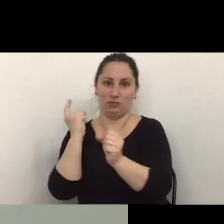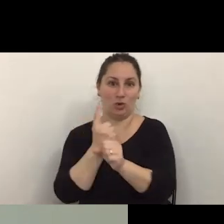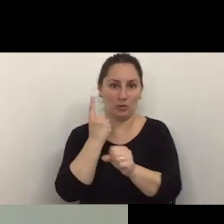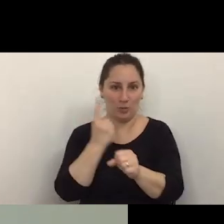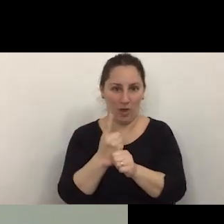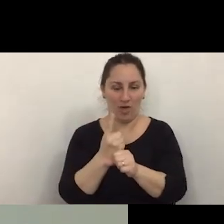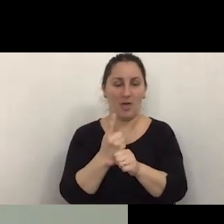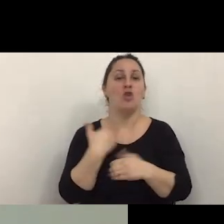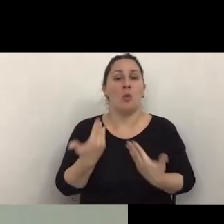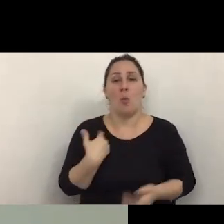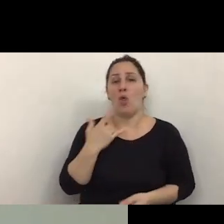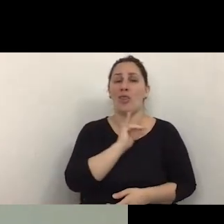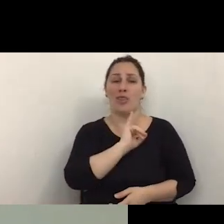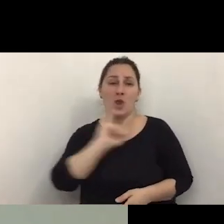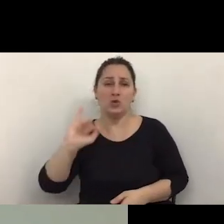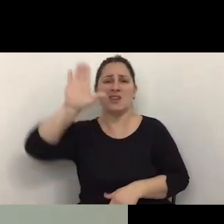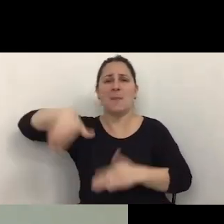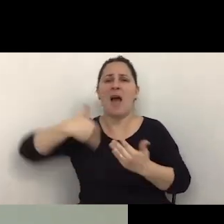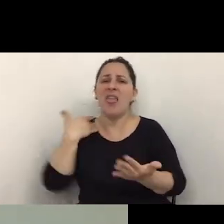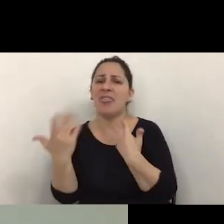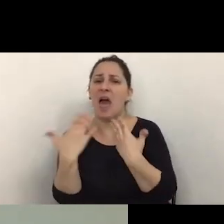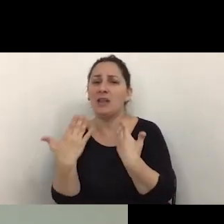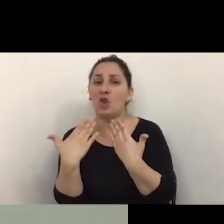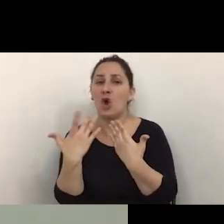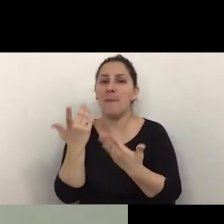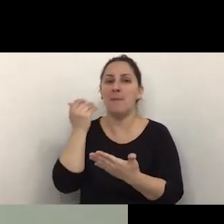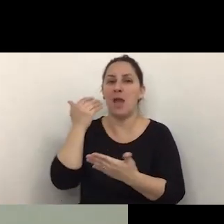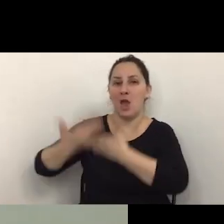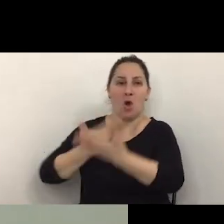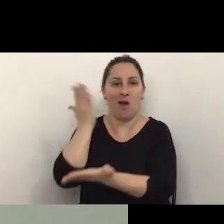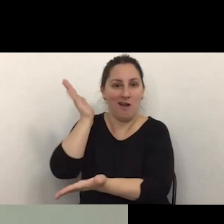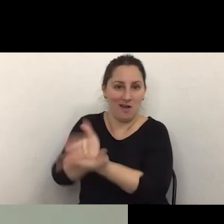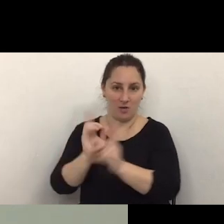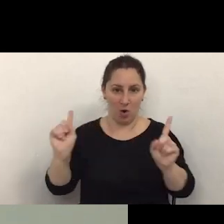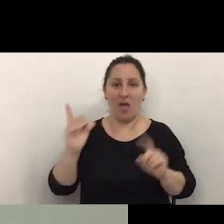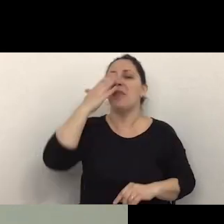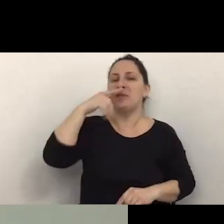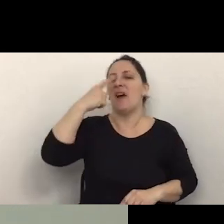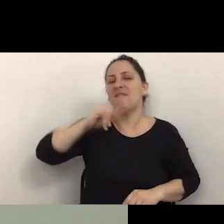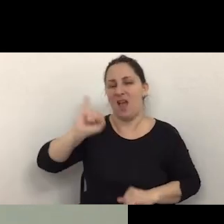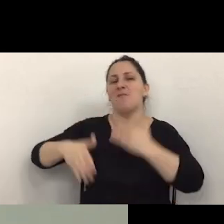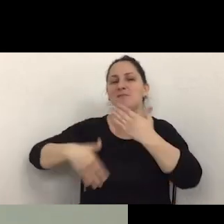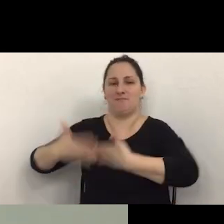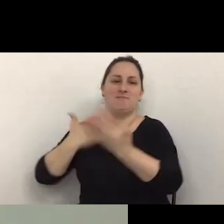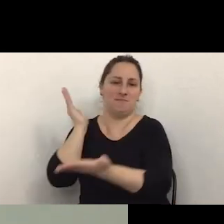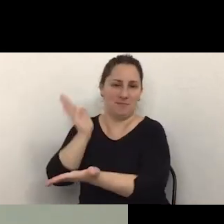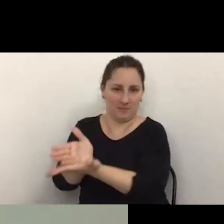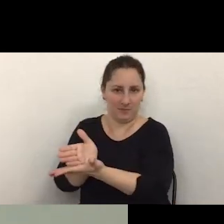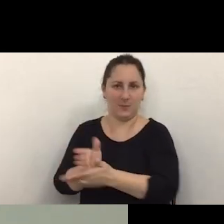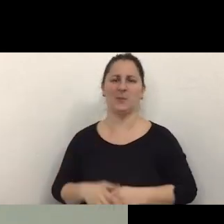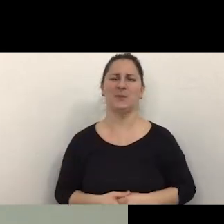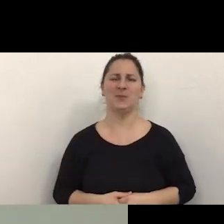Puedo denunciar, puedo llamar a indagatoria, pero no puedo procesar. Después se terminó pudiendo procesar. Y ahora